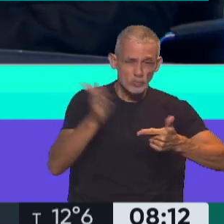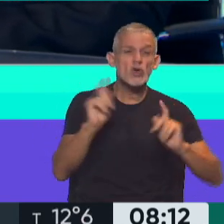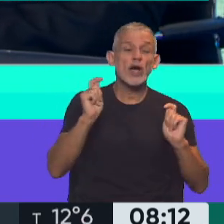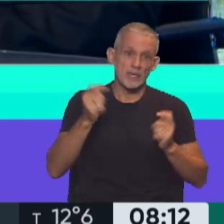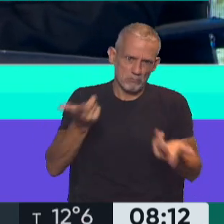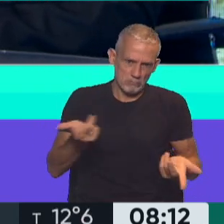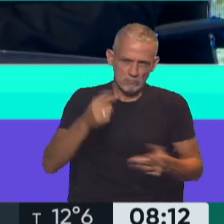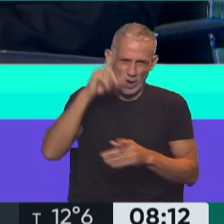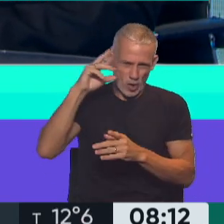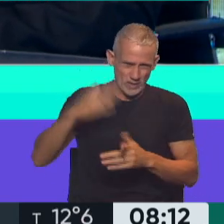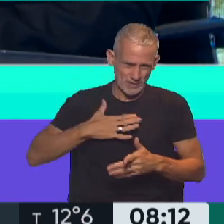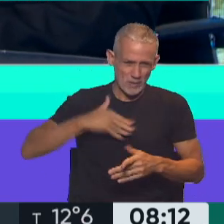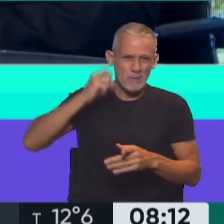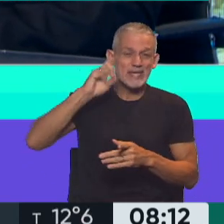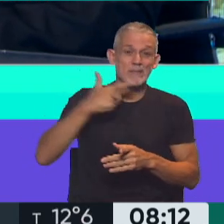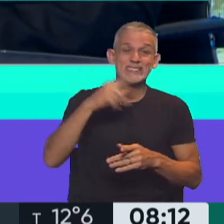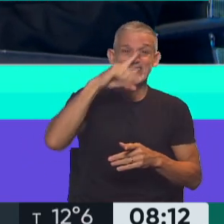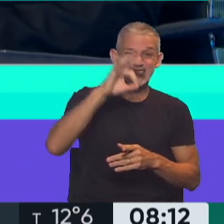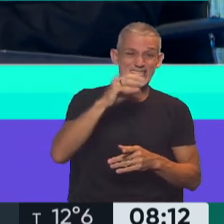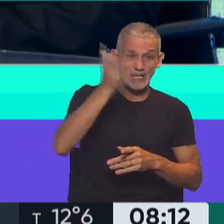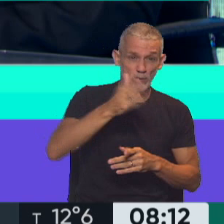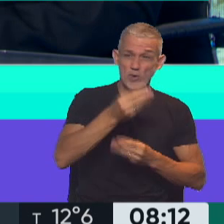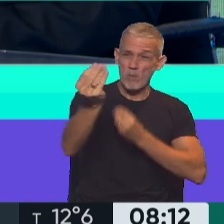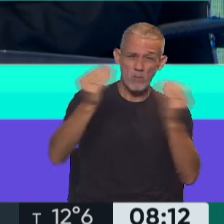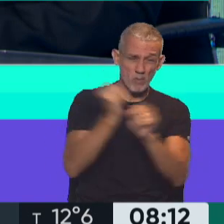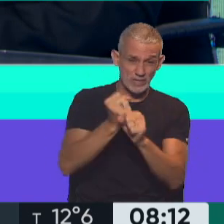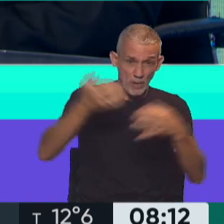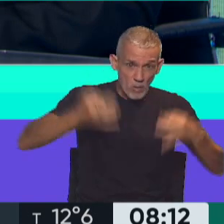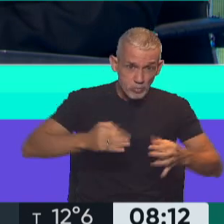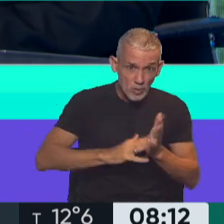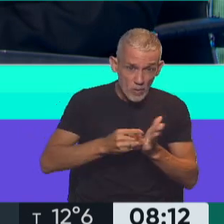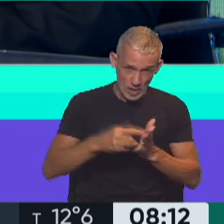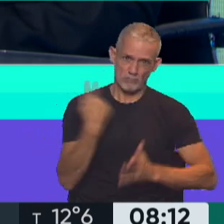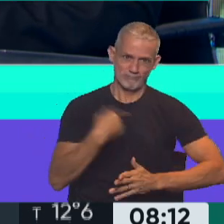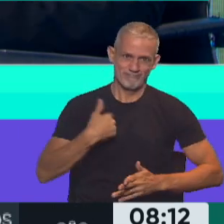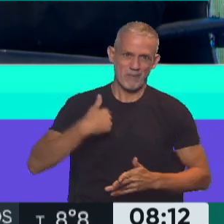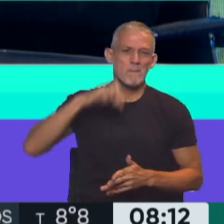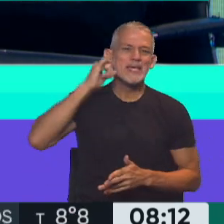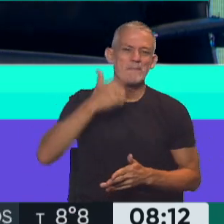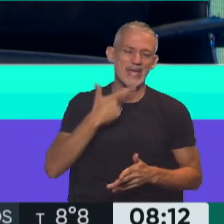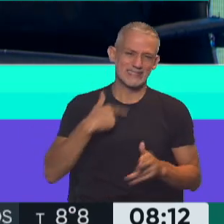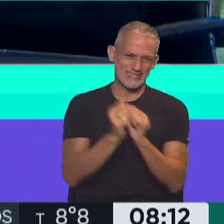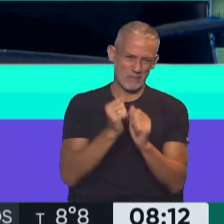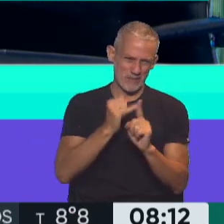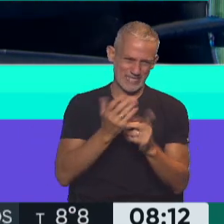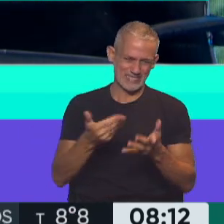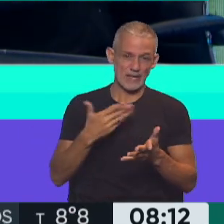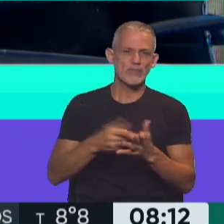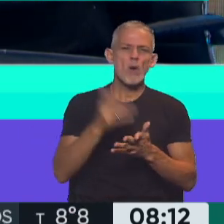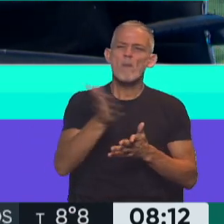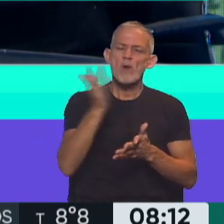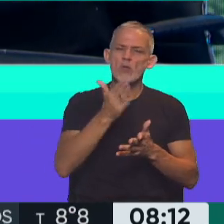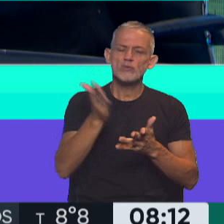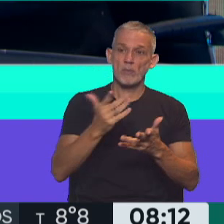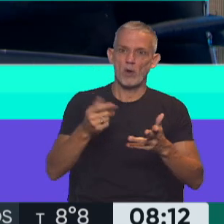70% del empleo genuino. Es donde también hay que poner el foco en todo lo que tiene que ver con producir a la medida de lo que